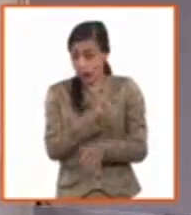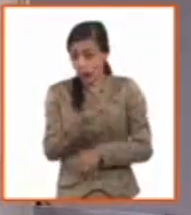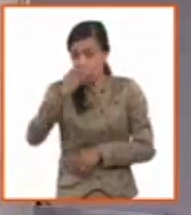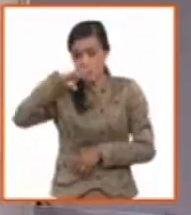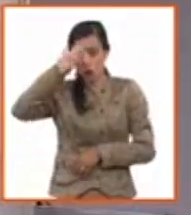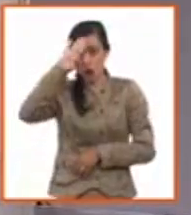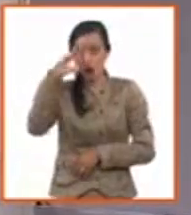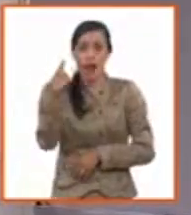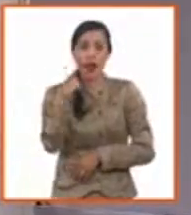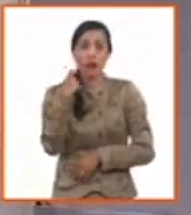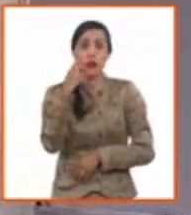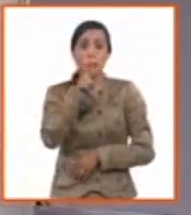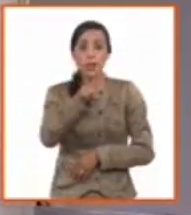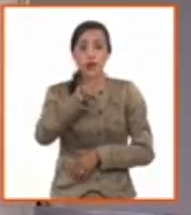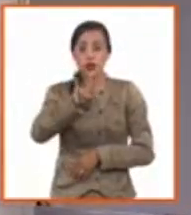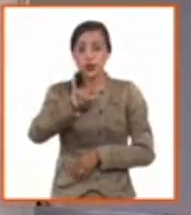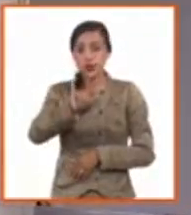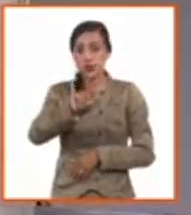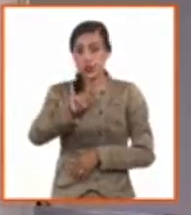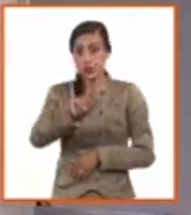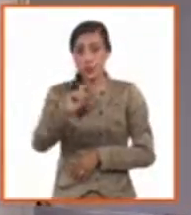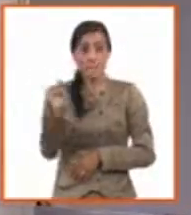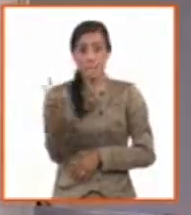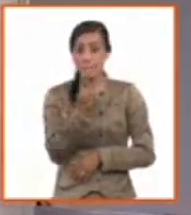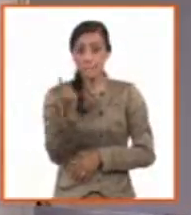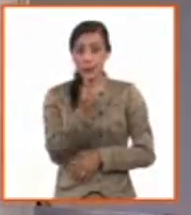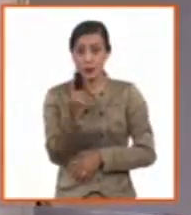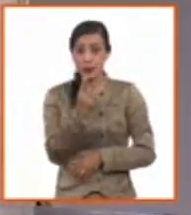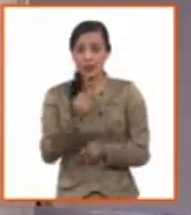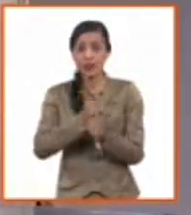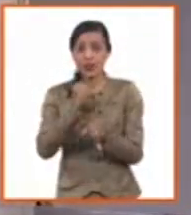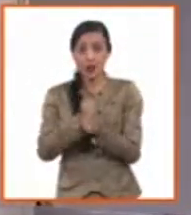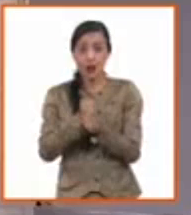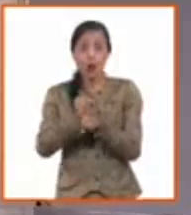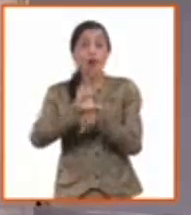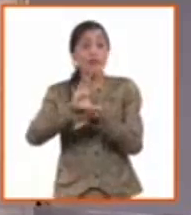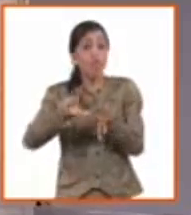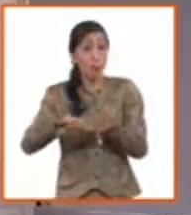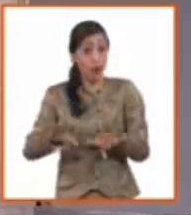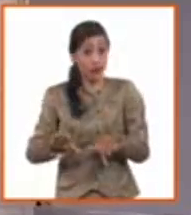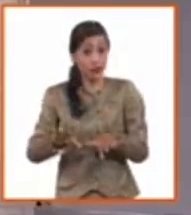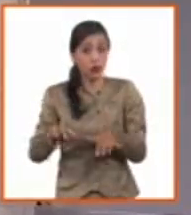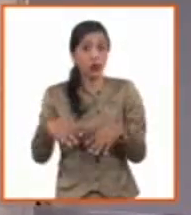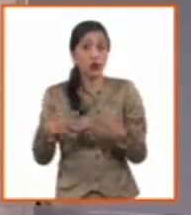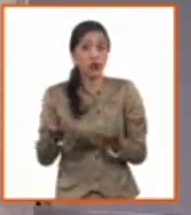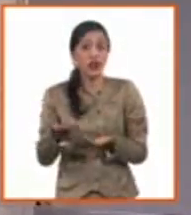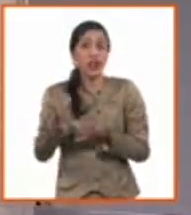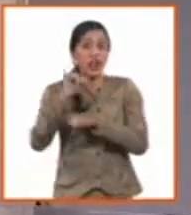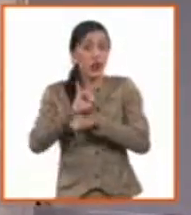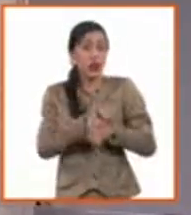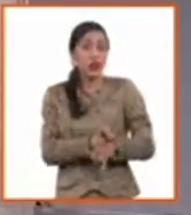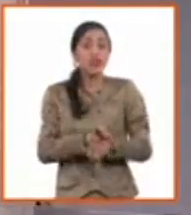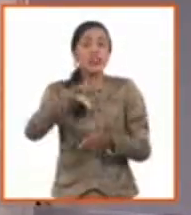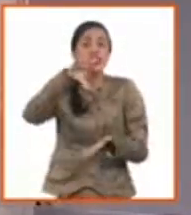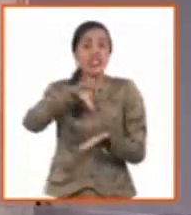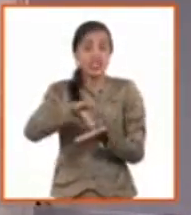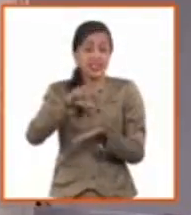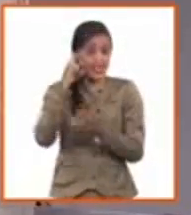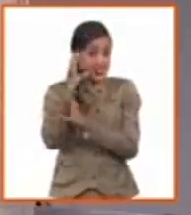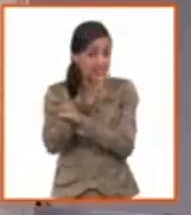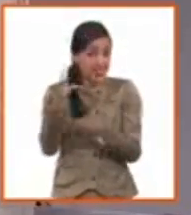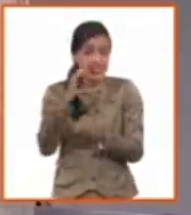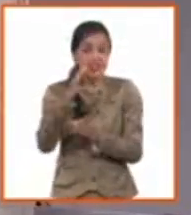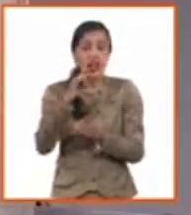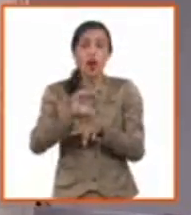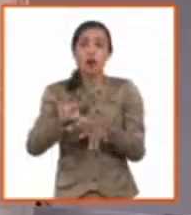de la revolución en el año 1969 se crea la primera carrera con perfil informático que era una ingeniería en ciencias de la computación